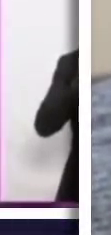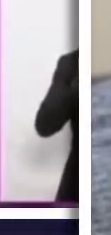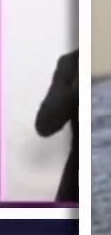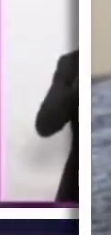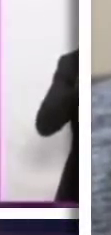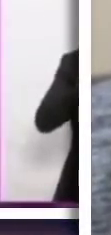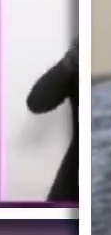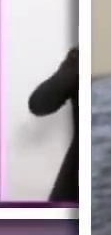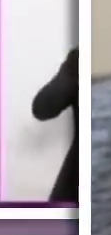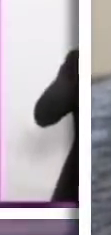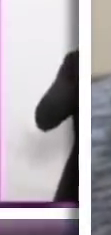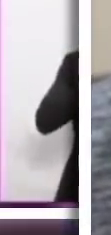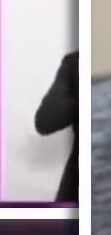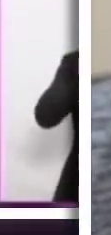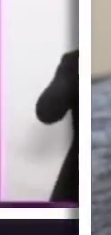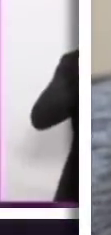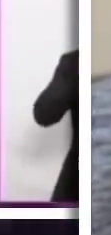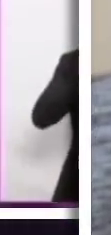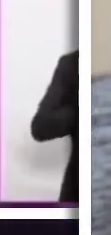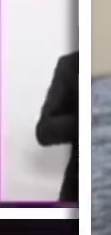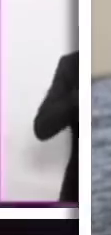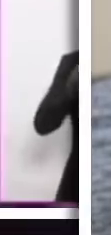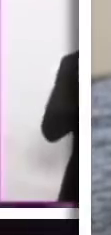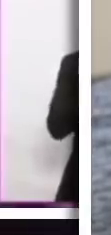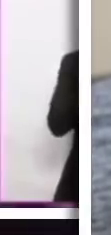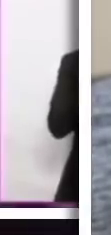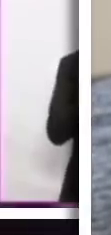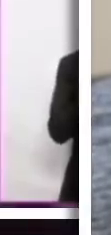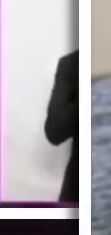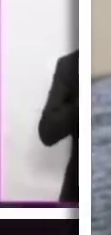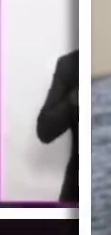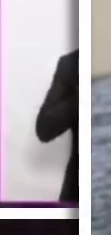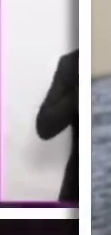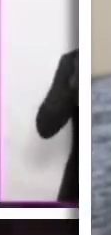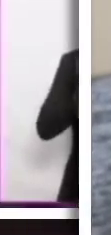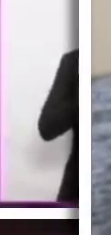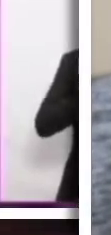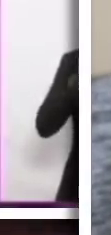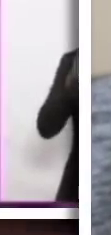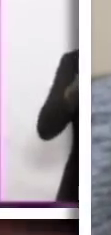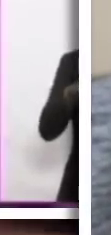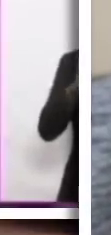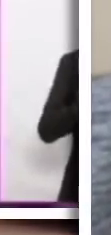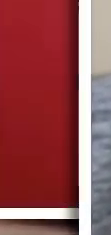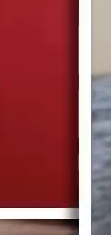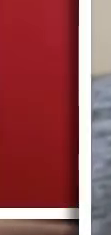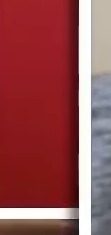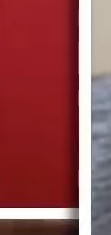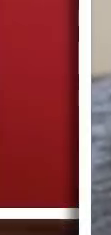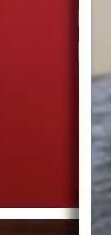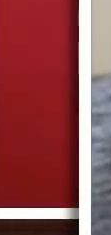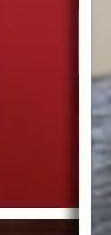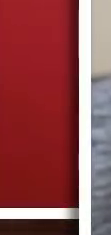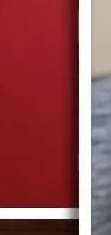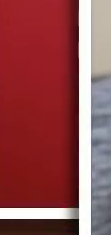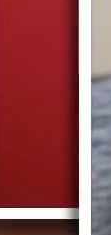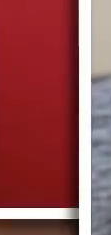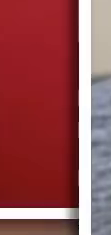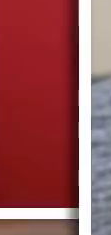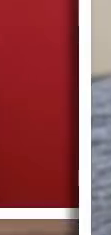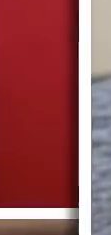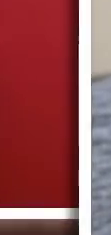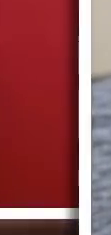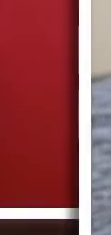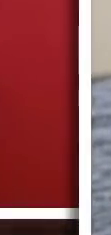problema son las personas que están en el ine este hombre quiere ver al tigre de méxico parece que aún no le queda claro quién manda dice josé luís martínez y